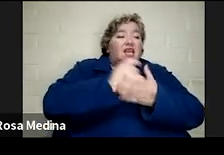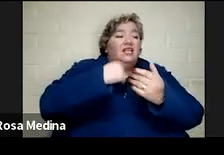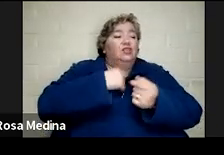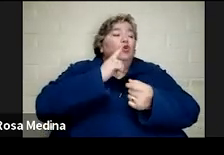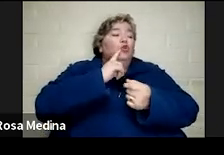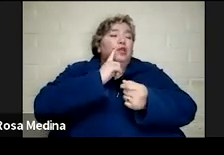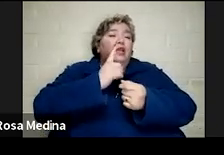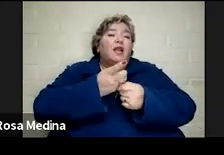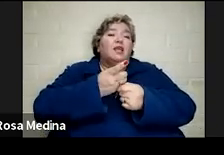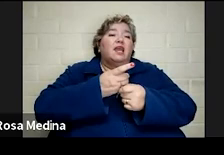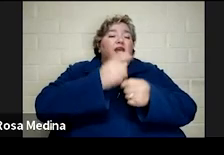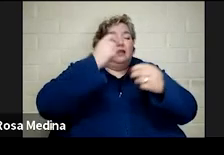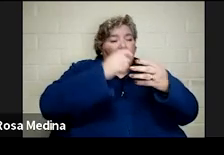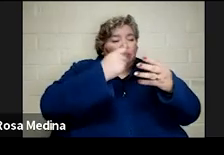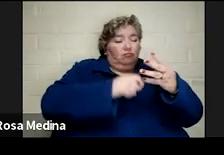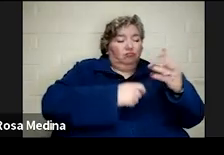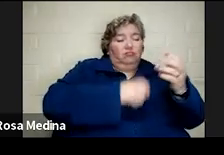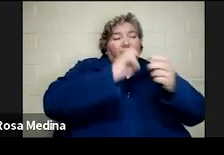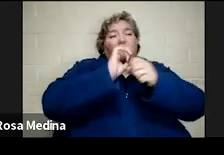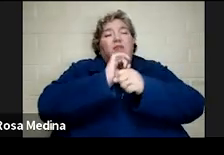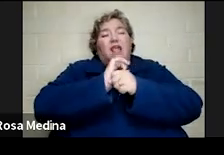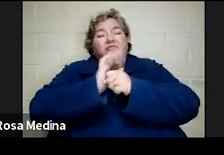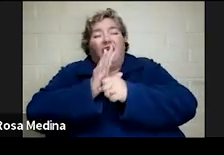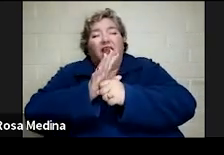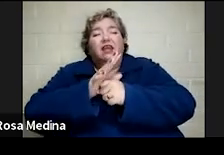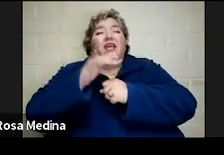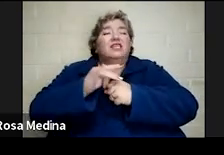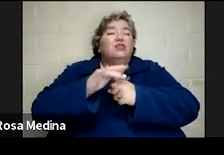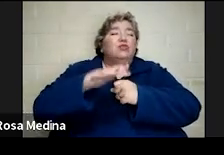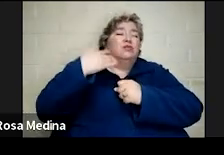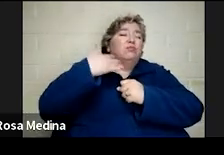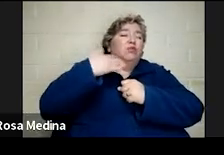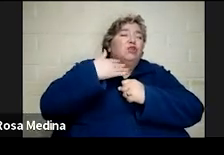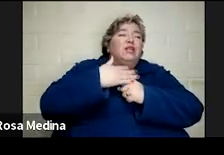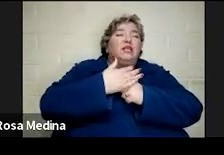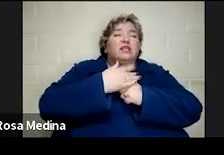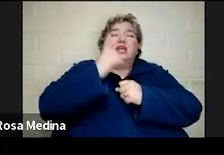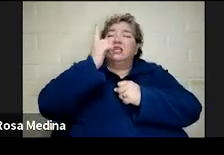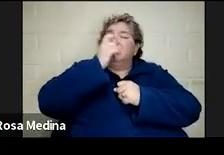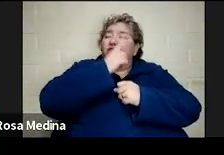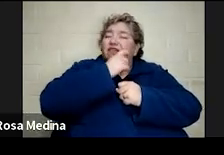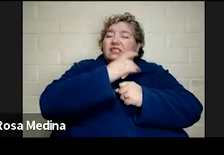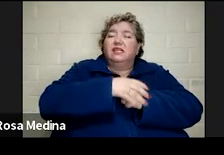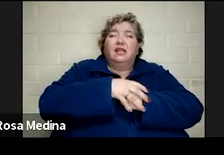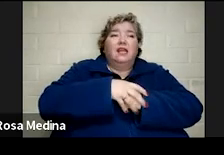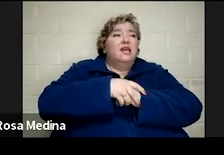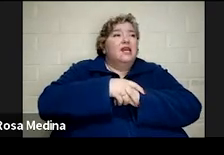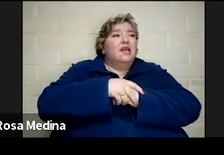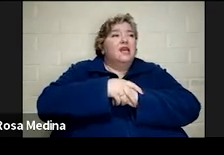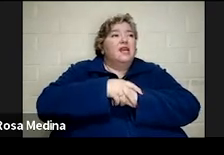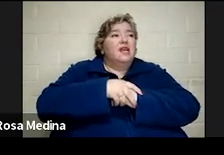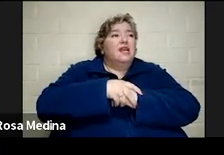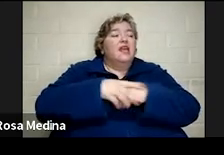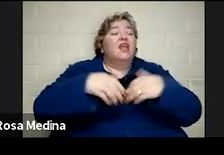los profesores como de los papás, es importante derivar o consultar. Siempre creo que es mejor pecar